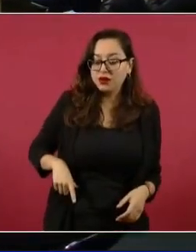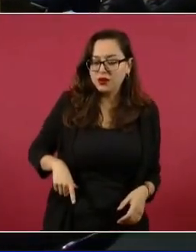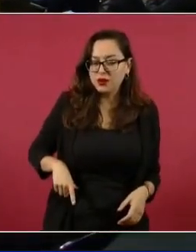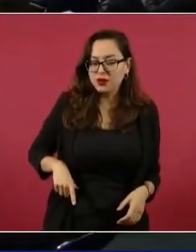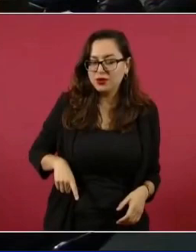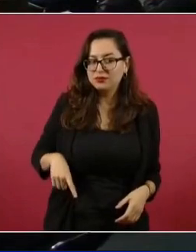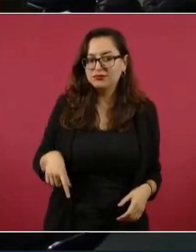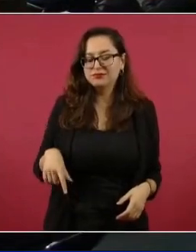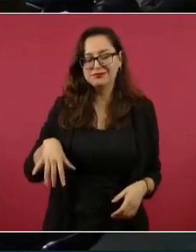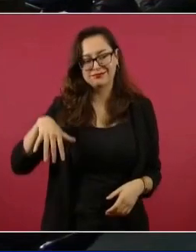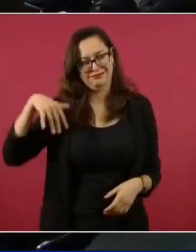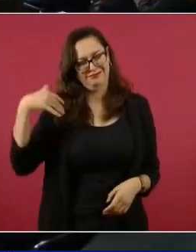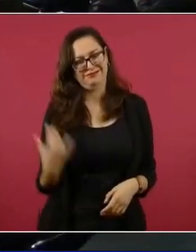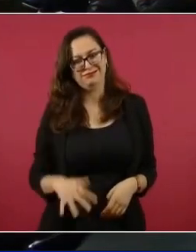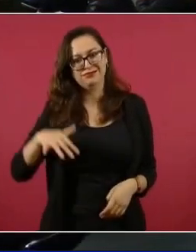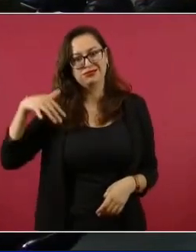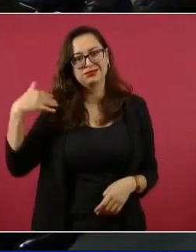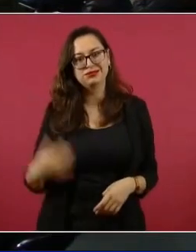Sería buenísimo